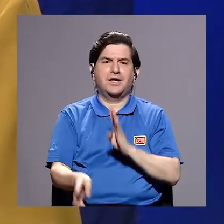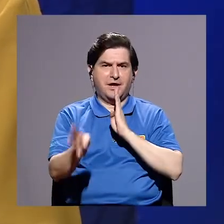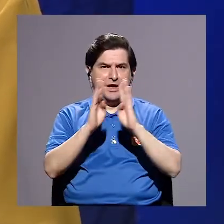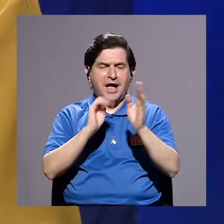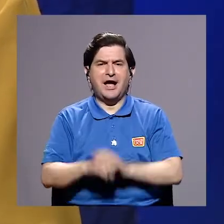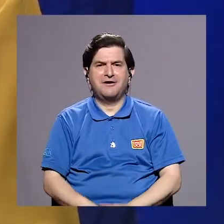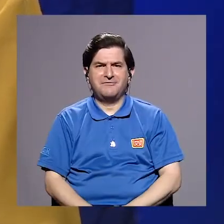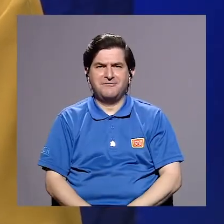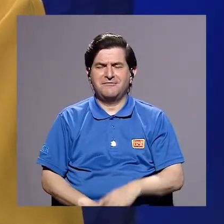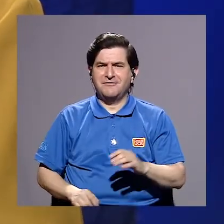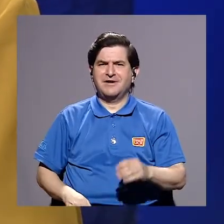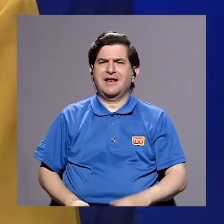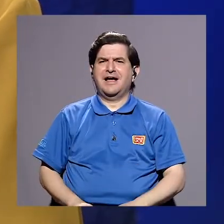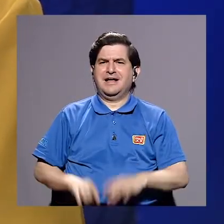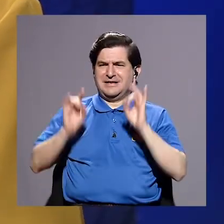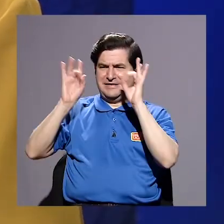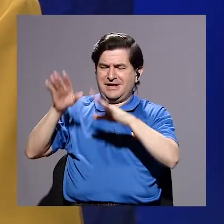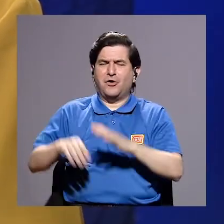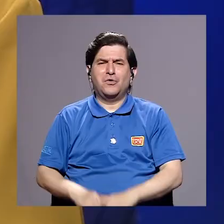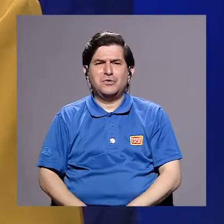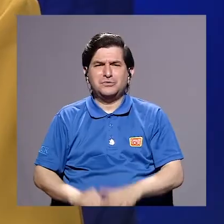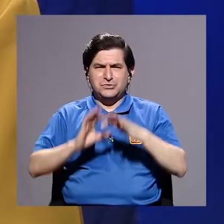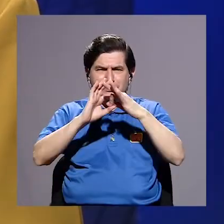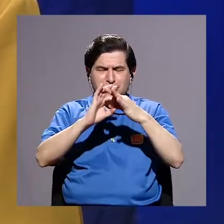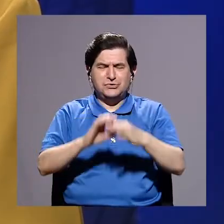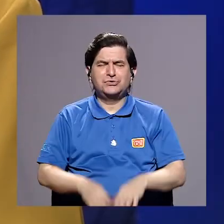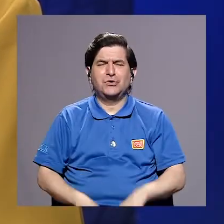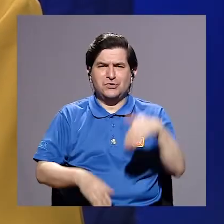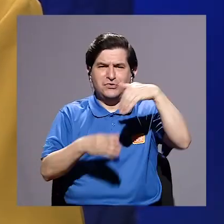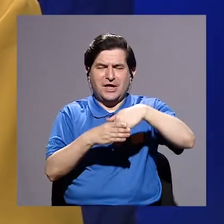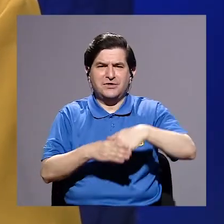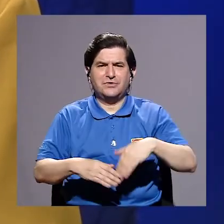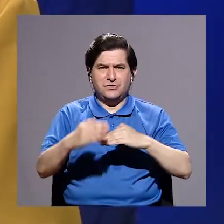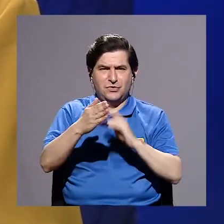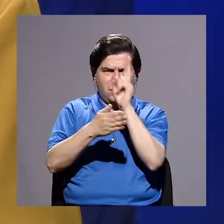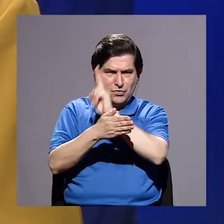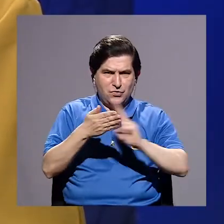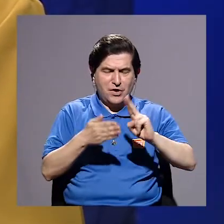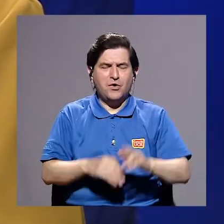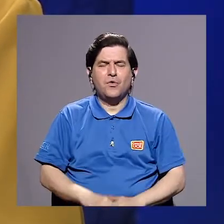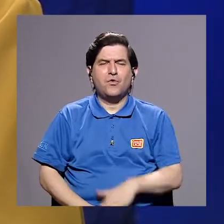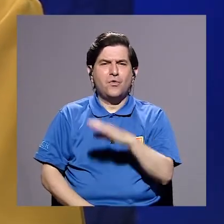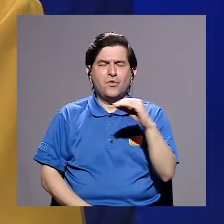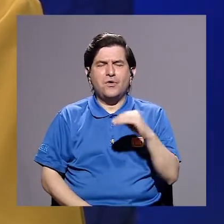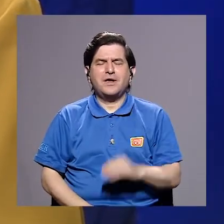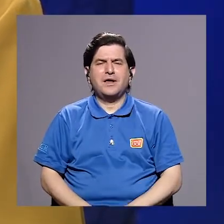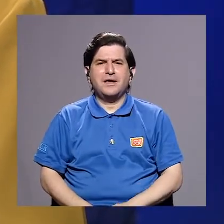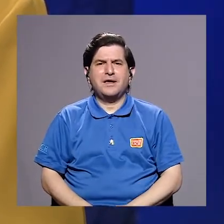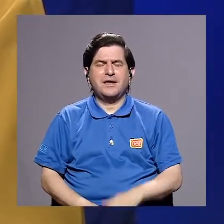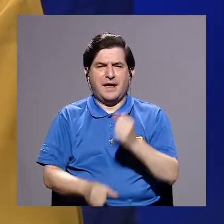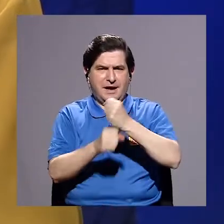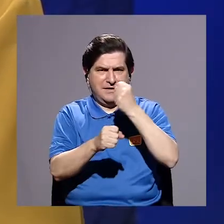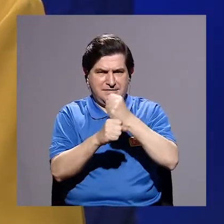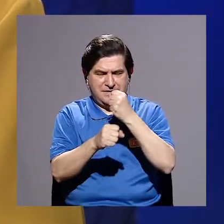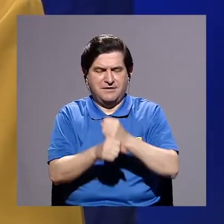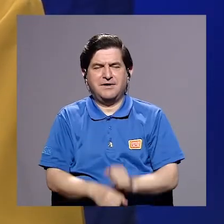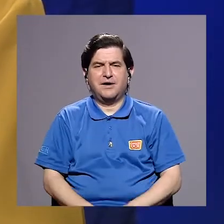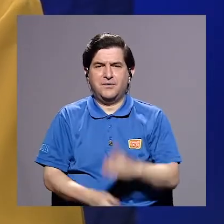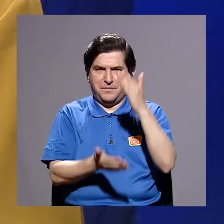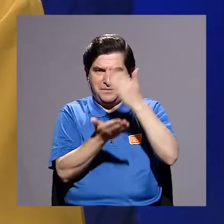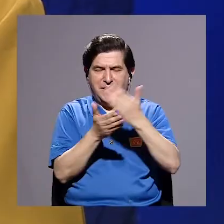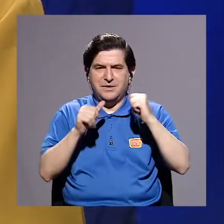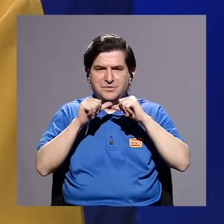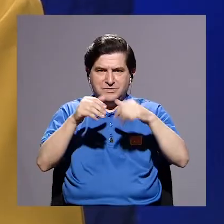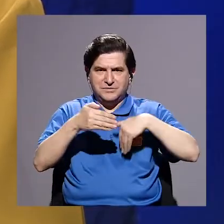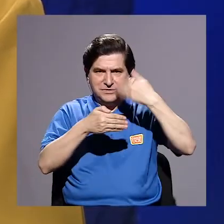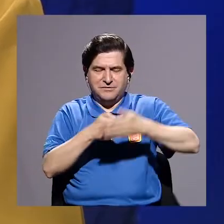Estamos hablando de sexismo en la academia, sexismo en el derecho, sexismo en los ámbitos de trabajo. Vamos a un